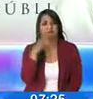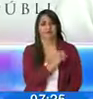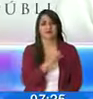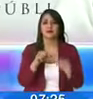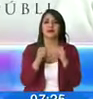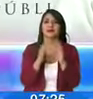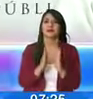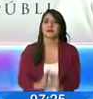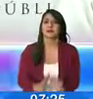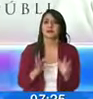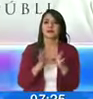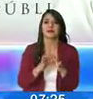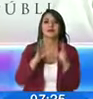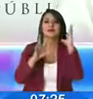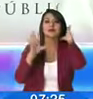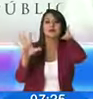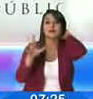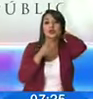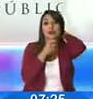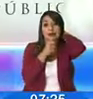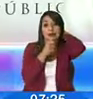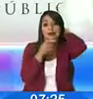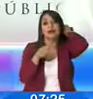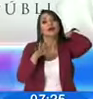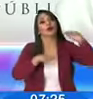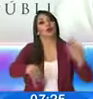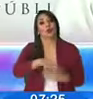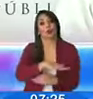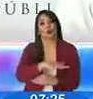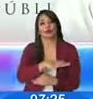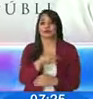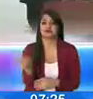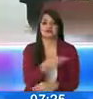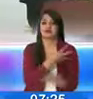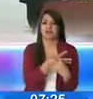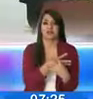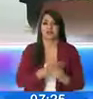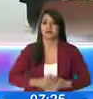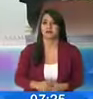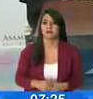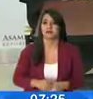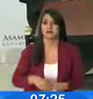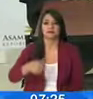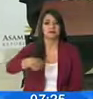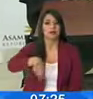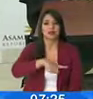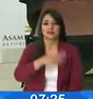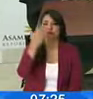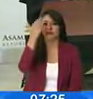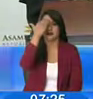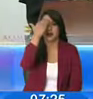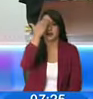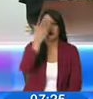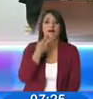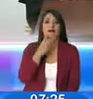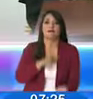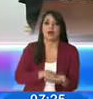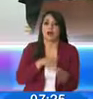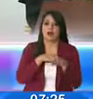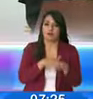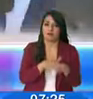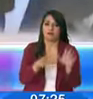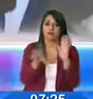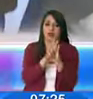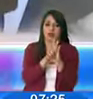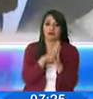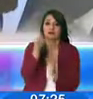Alianza País que van a salir directamente desde la curul hacia la cárcel. Que ellos están dispuestos a dar el aval legal si en el